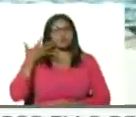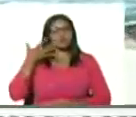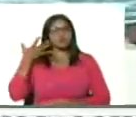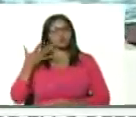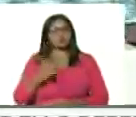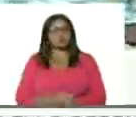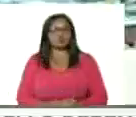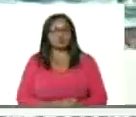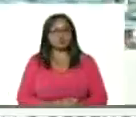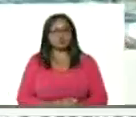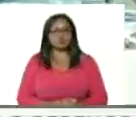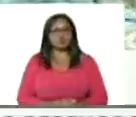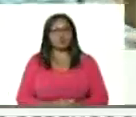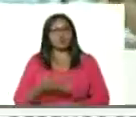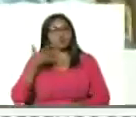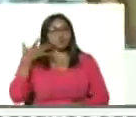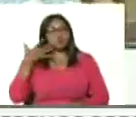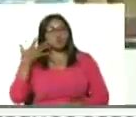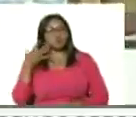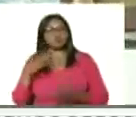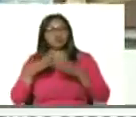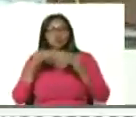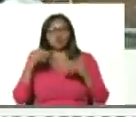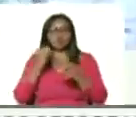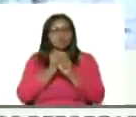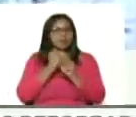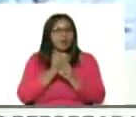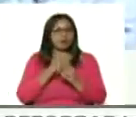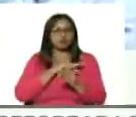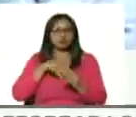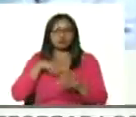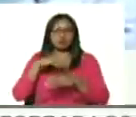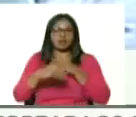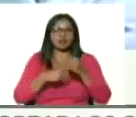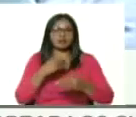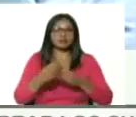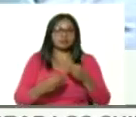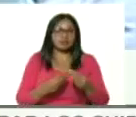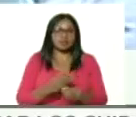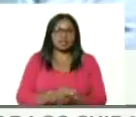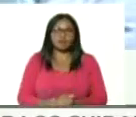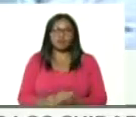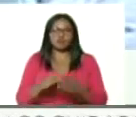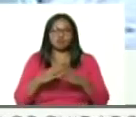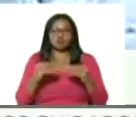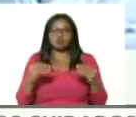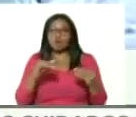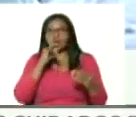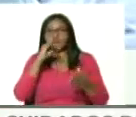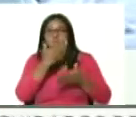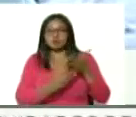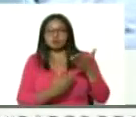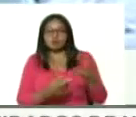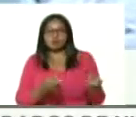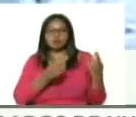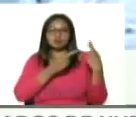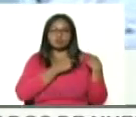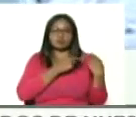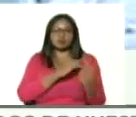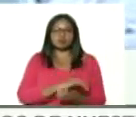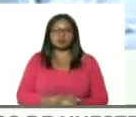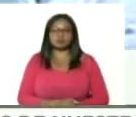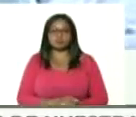y orgullosas de todo el trabajo que hemos realizado y de todo el parte que nos corresponde. Nuestro